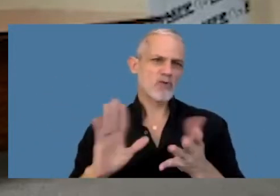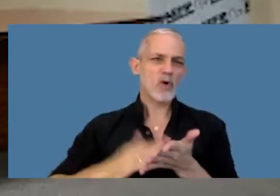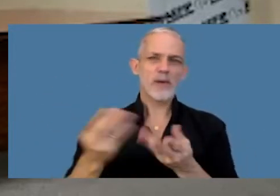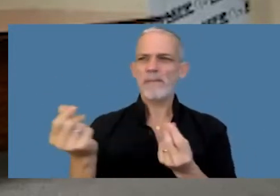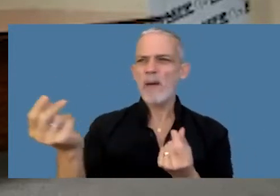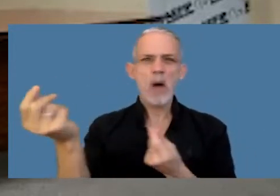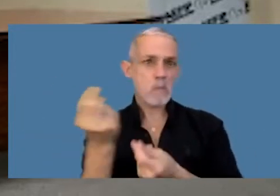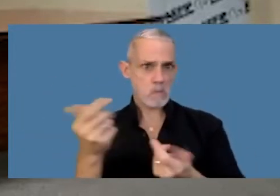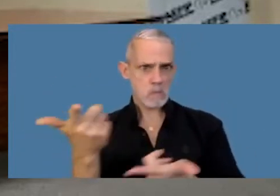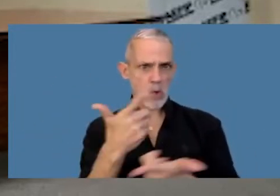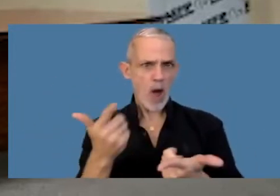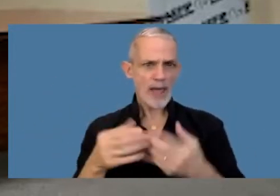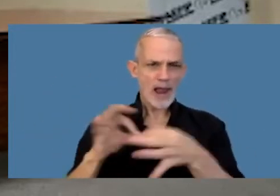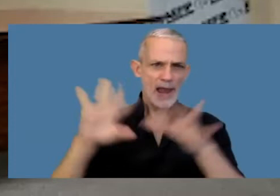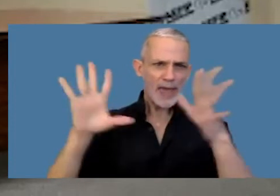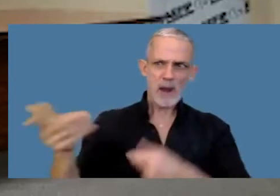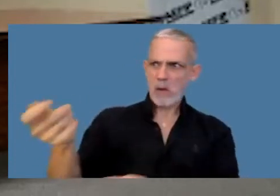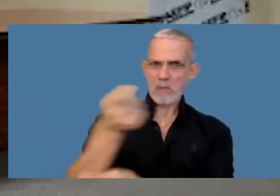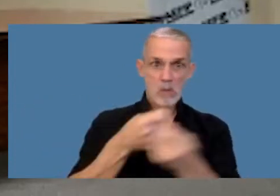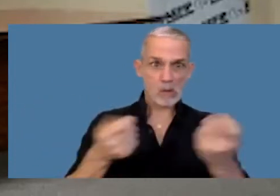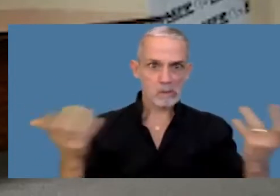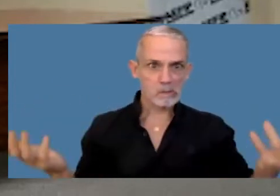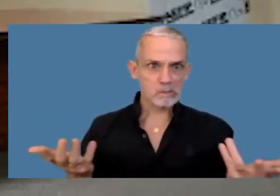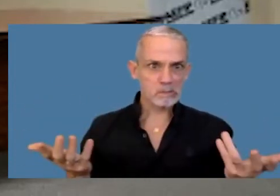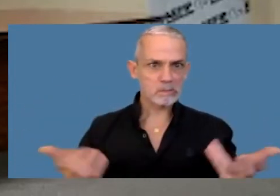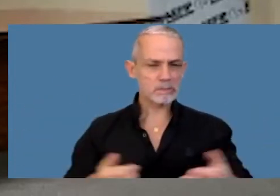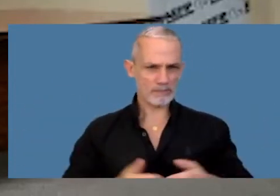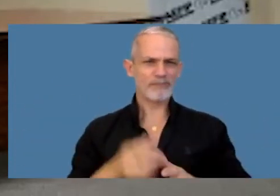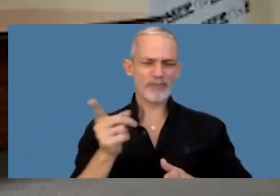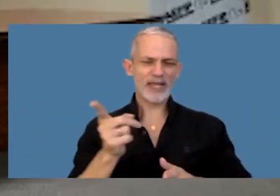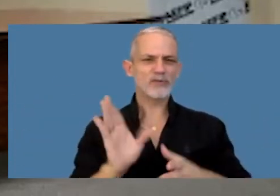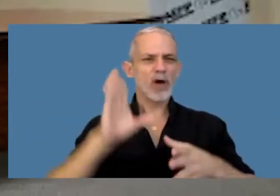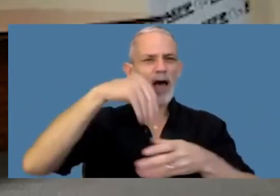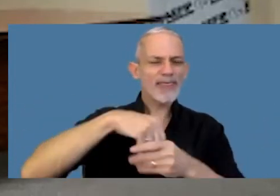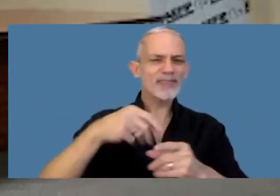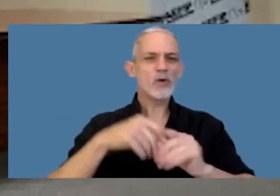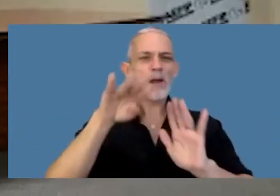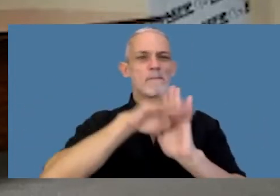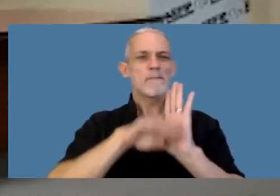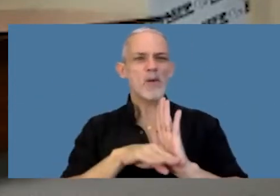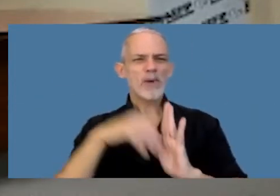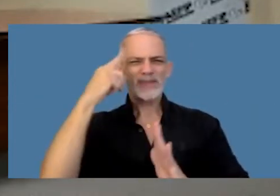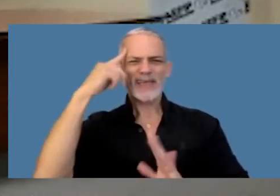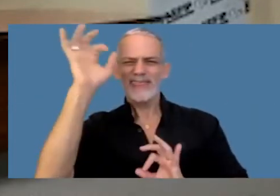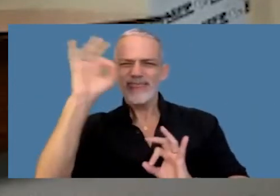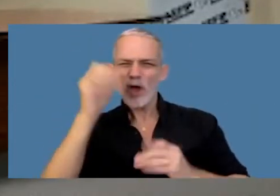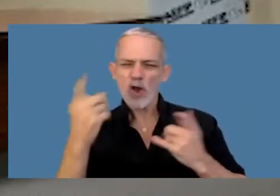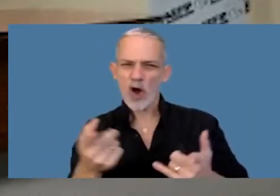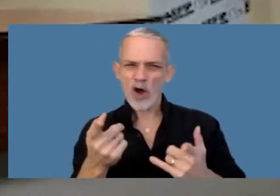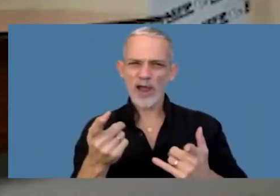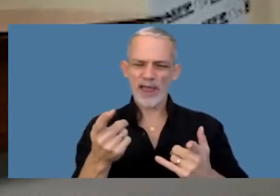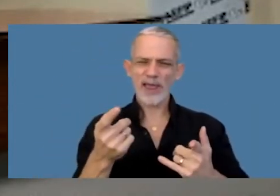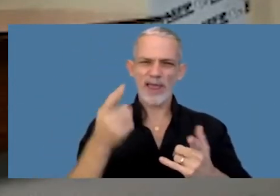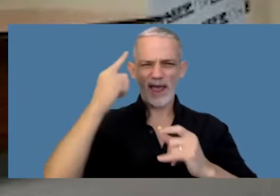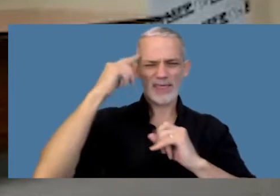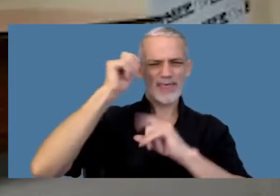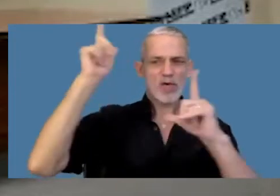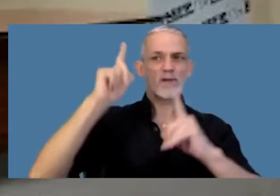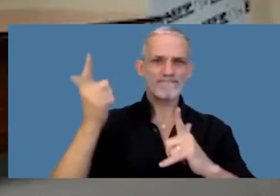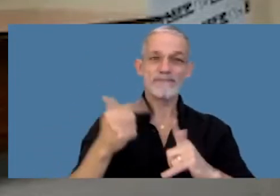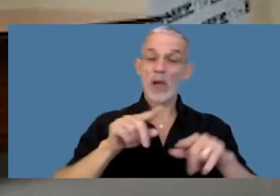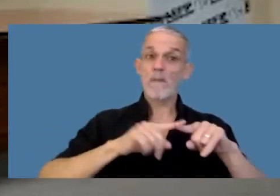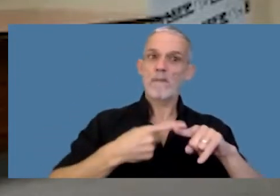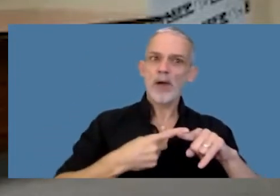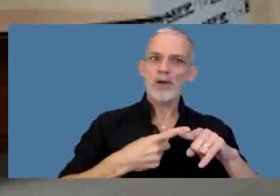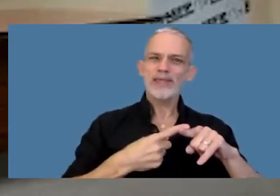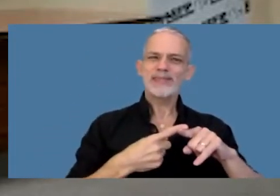esto obviamente que forma parte de una propuesta ideológica que la lógica de la política